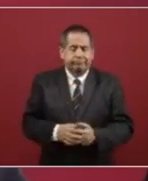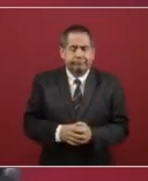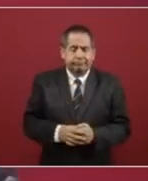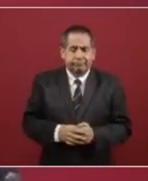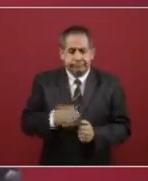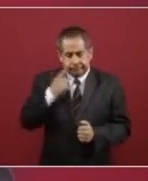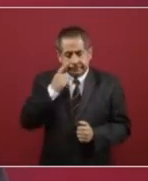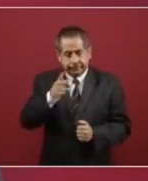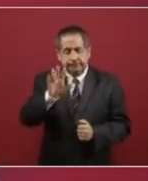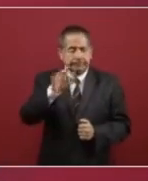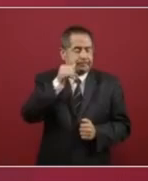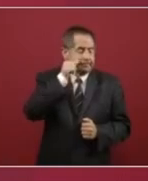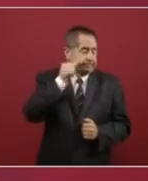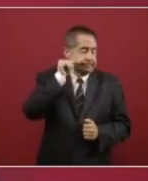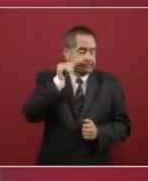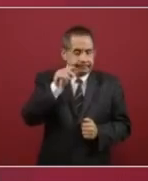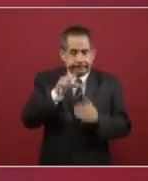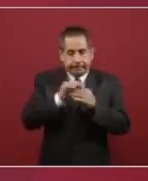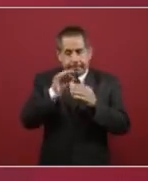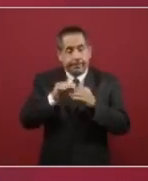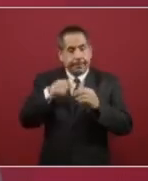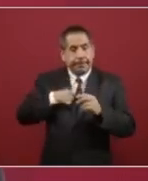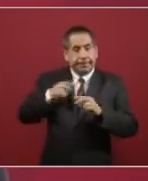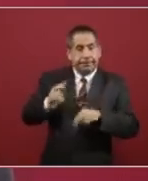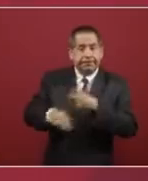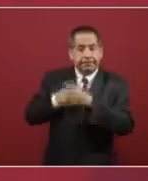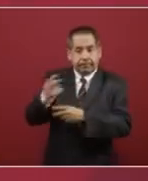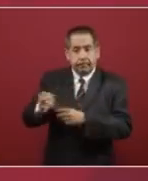Fíjense, ayer estuve